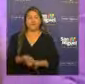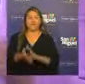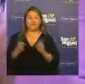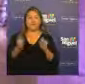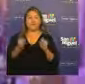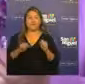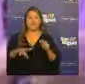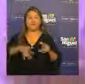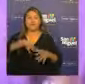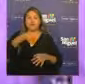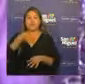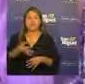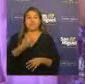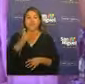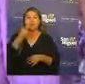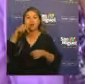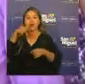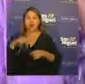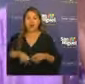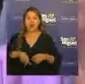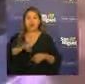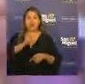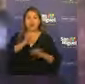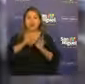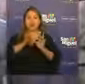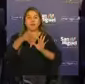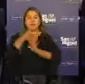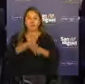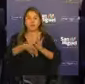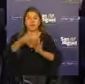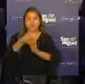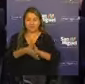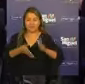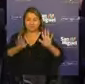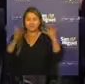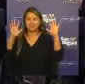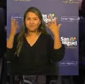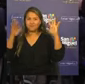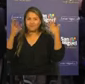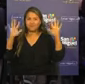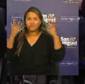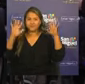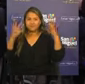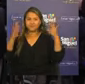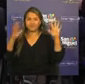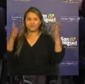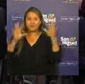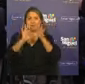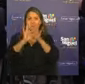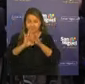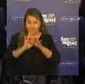Les comentamos también que esta transmisión cuenta con traducción de lengua de señas.